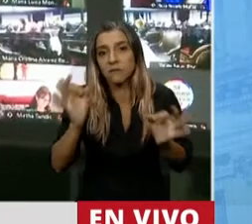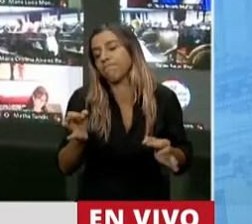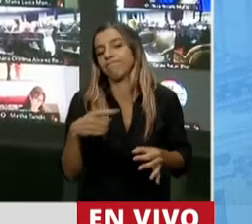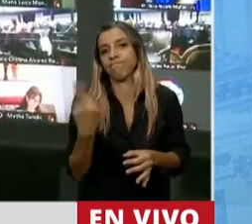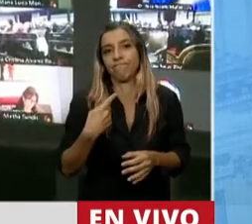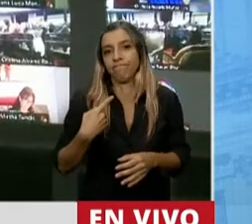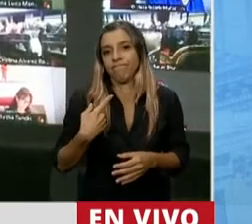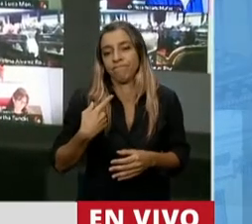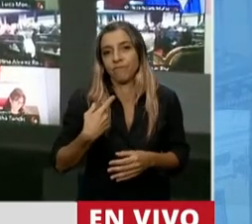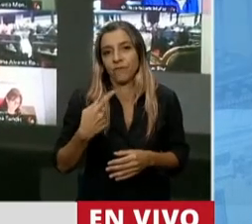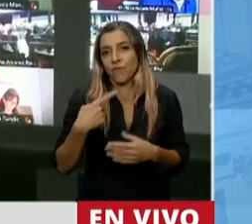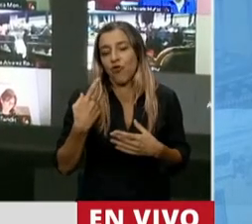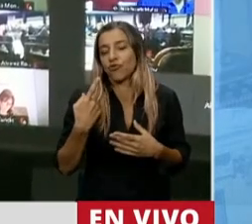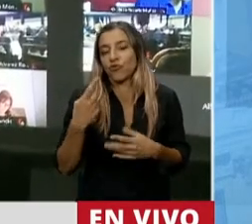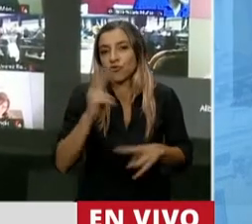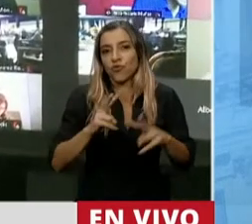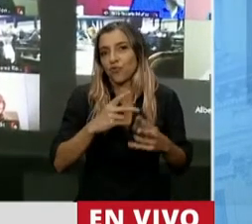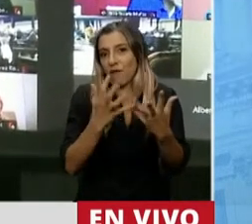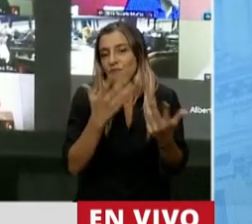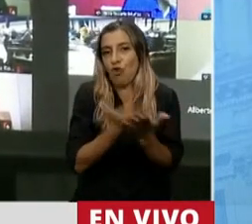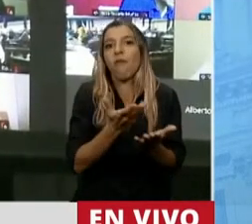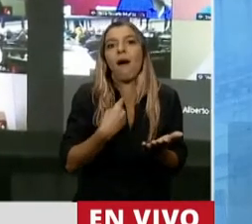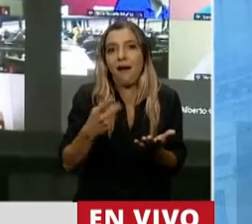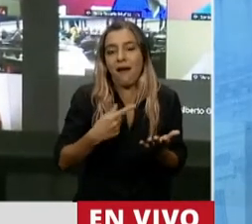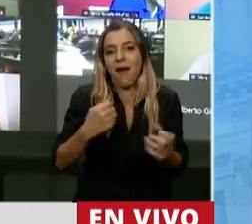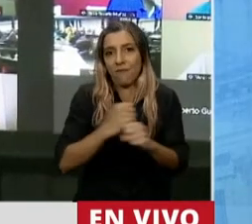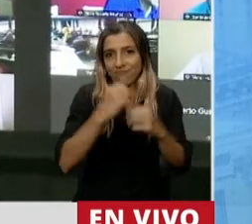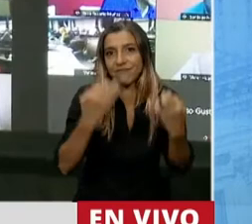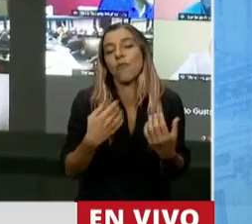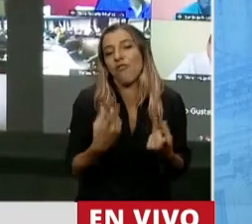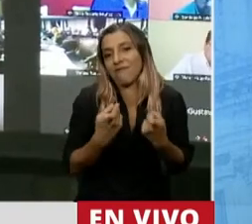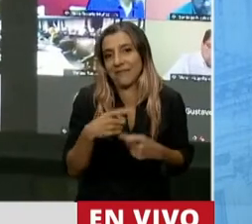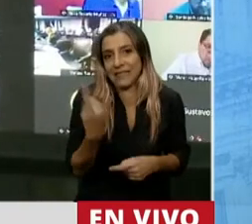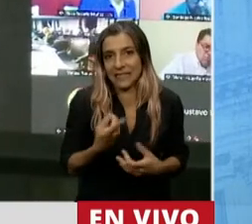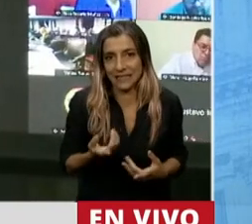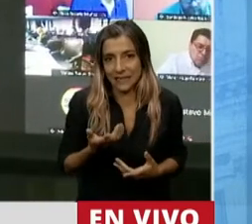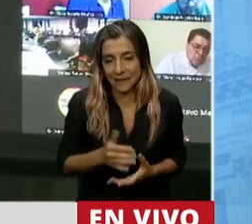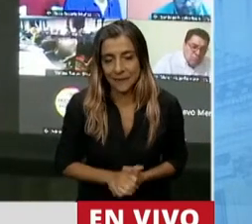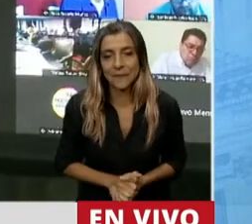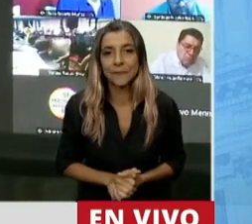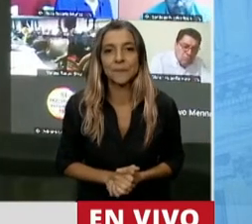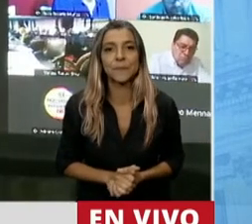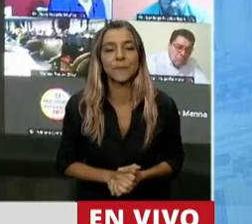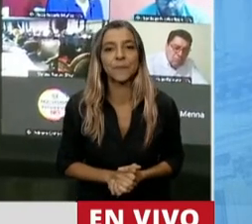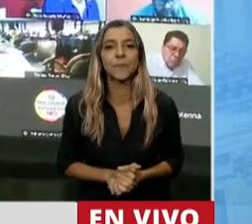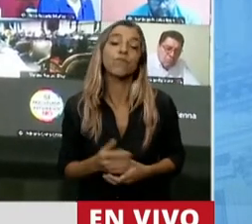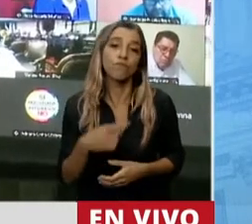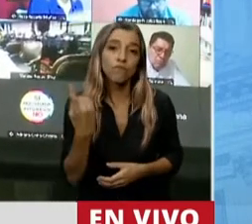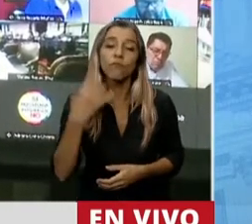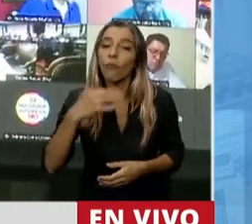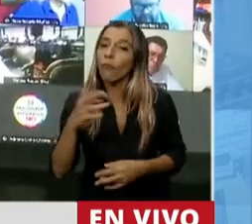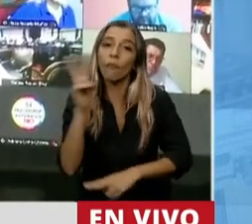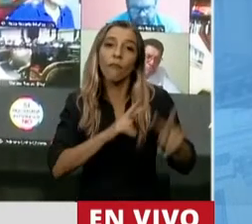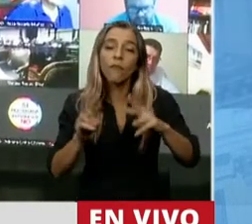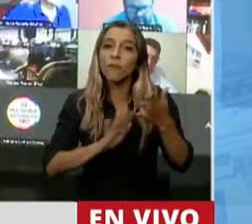otros diputados y diputadas, presentaron este proyecto tan necesario y tan oportuno. Para poder dar fin,